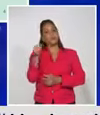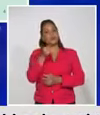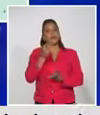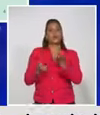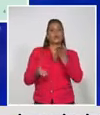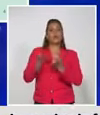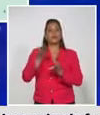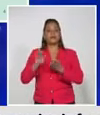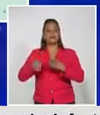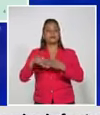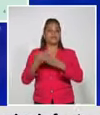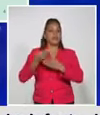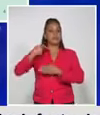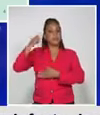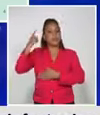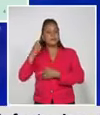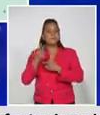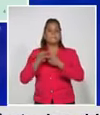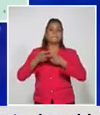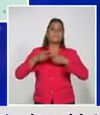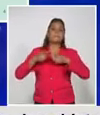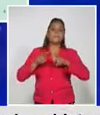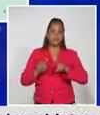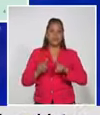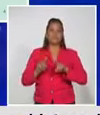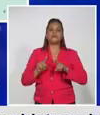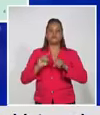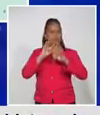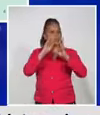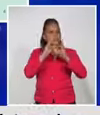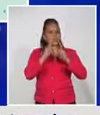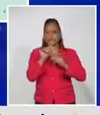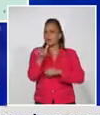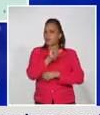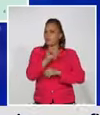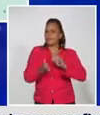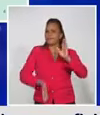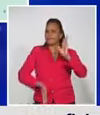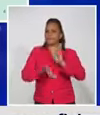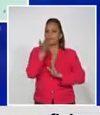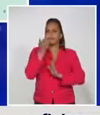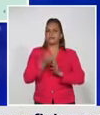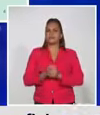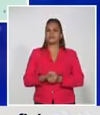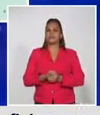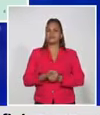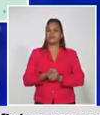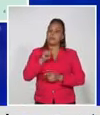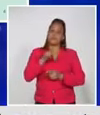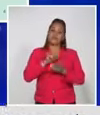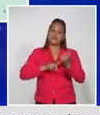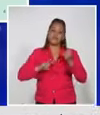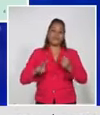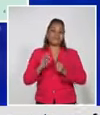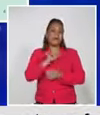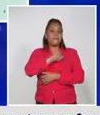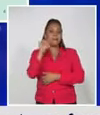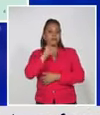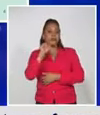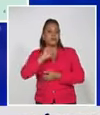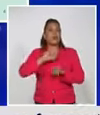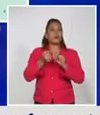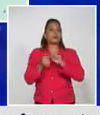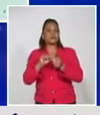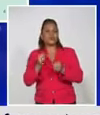anterior, pero de todas formas una cifra elevada para esta provincia que había logrado un control de